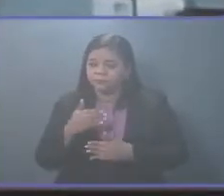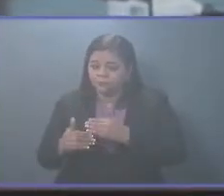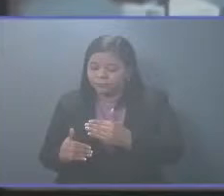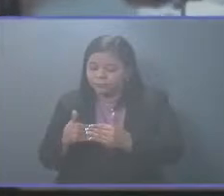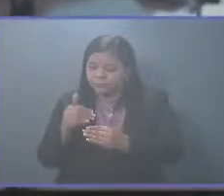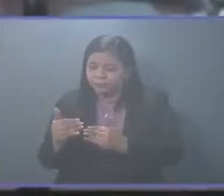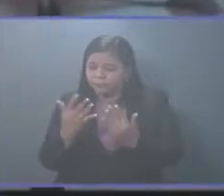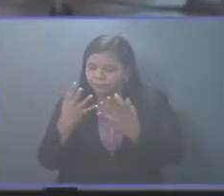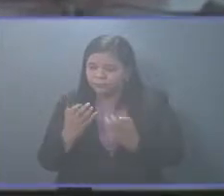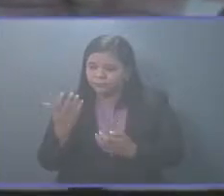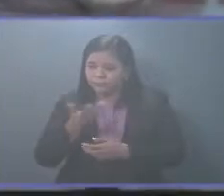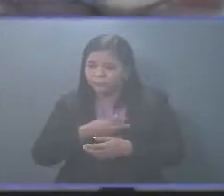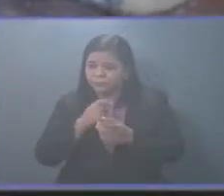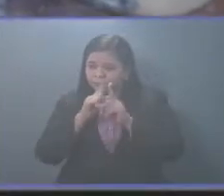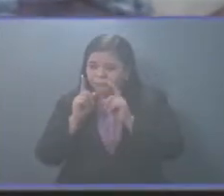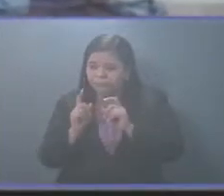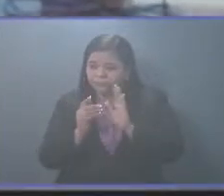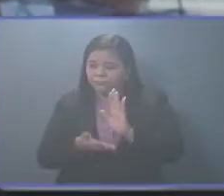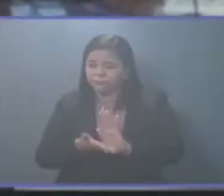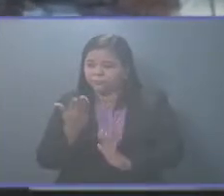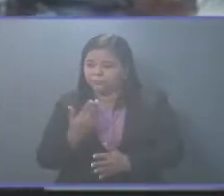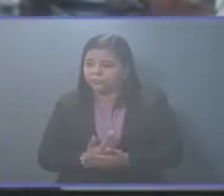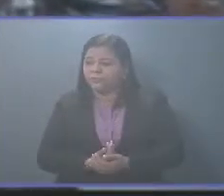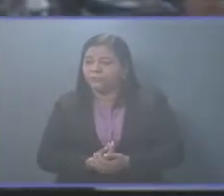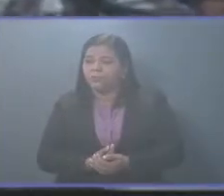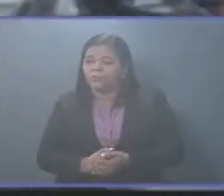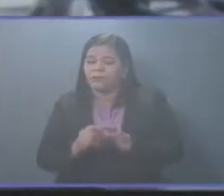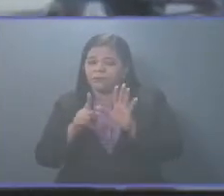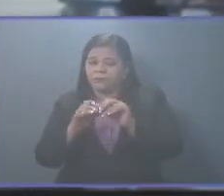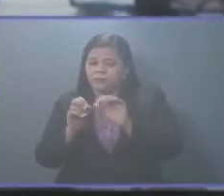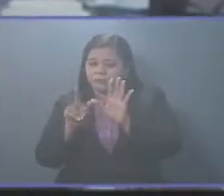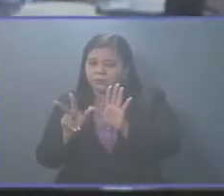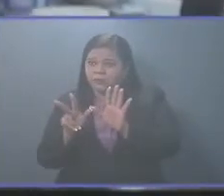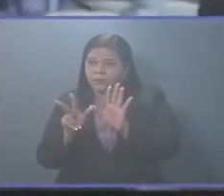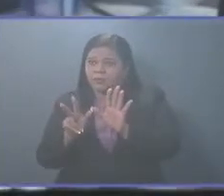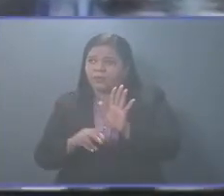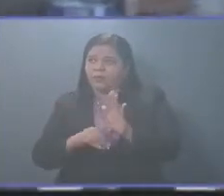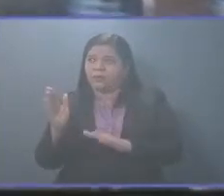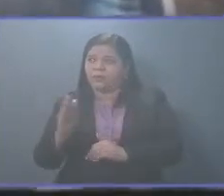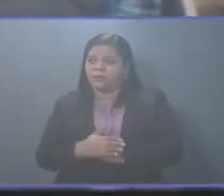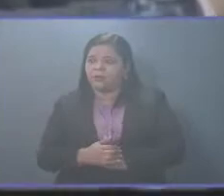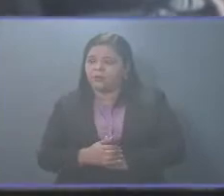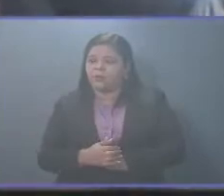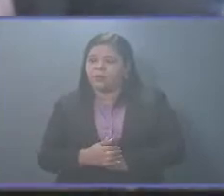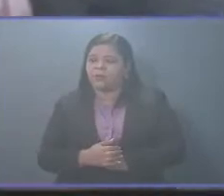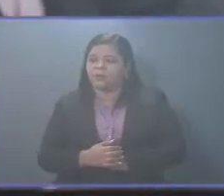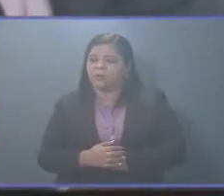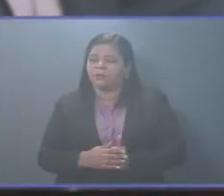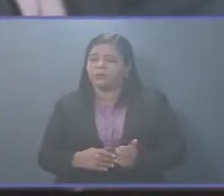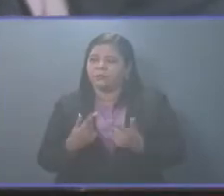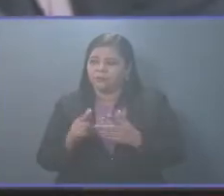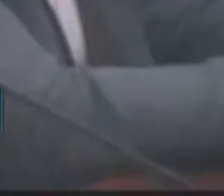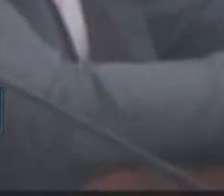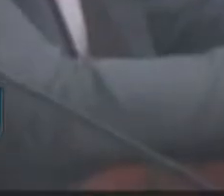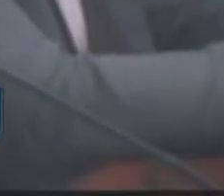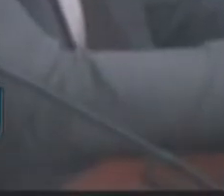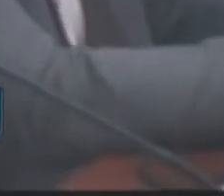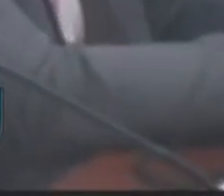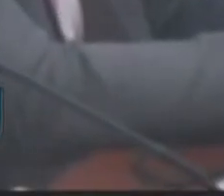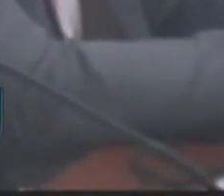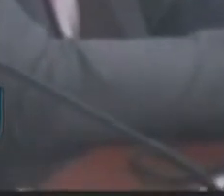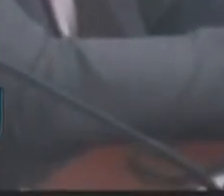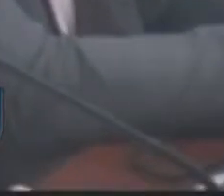nosotros cuando aprobamos este decreto 608, le estábamos dando un mandato de ley a